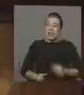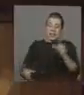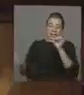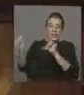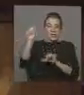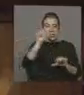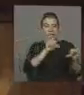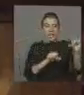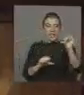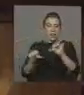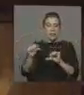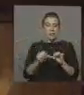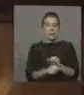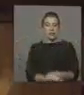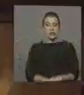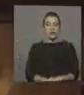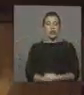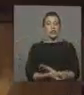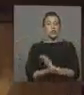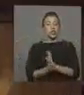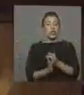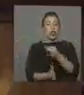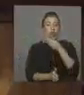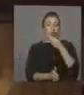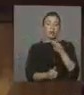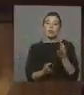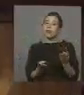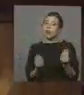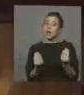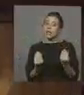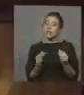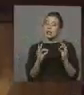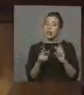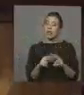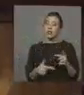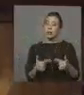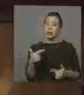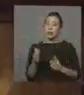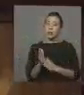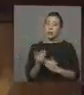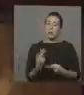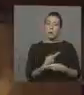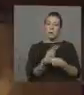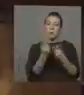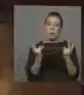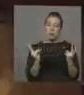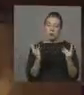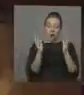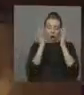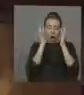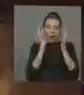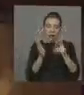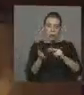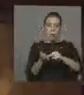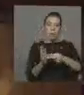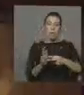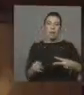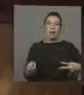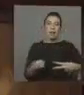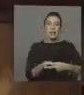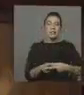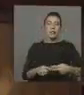científicos, todas las cuales han sostenido la necesidad imperiosa de establecer políticas públicas que atiendan al problema de la